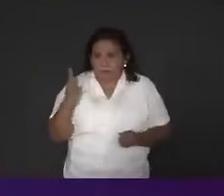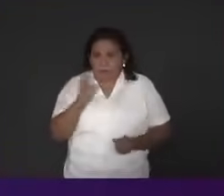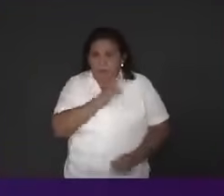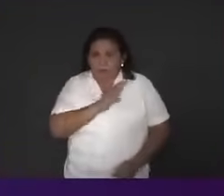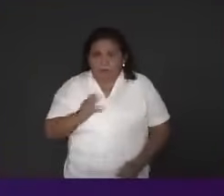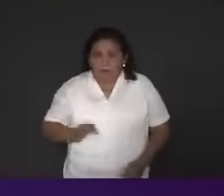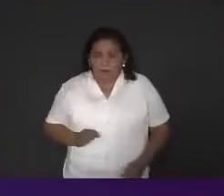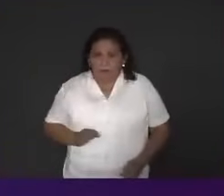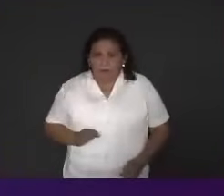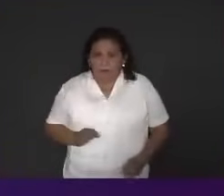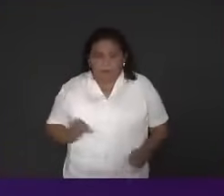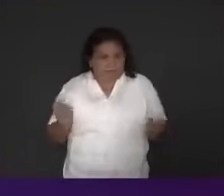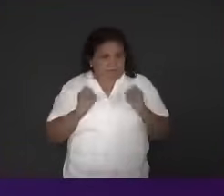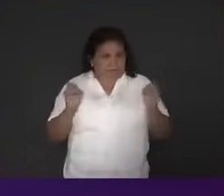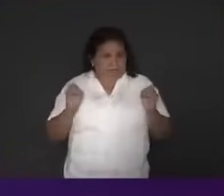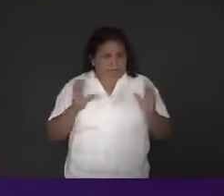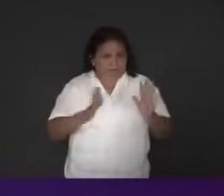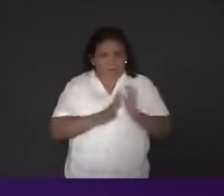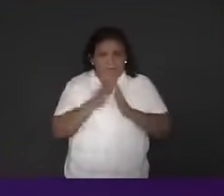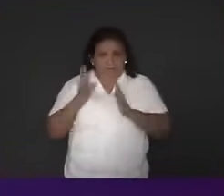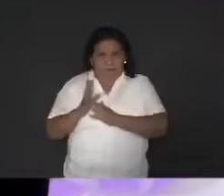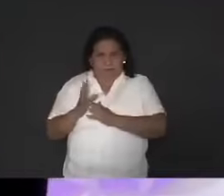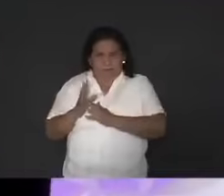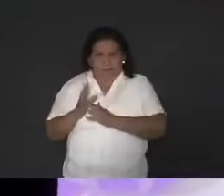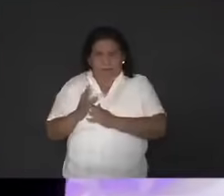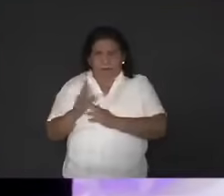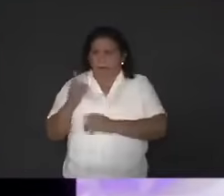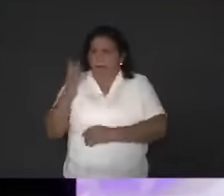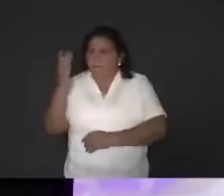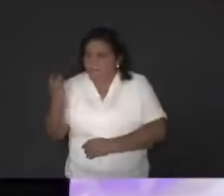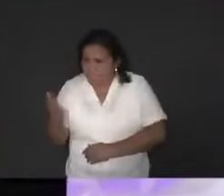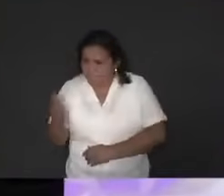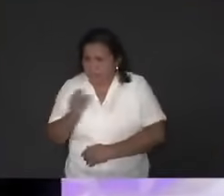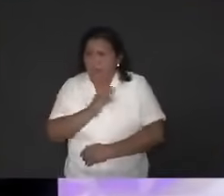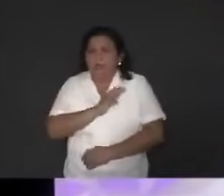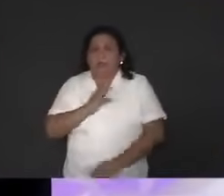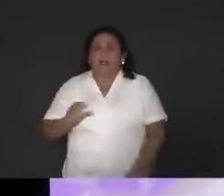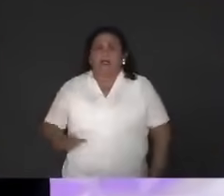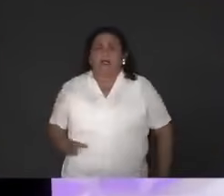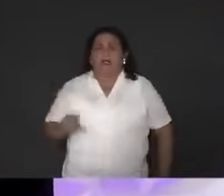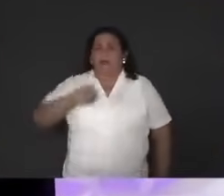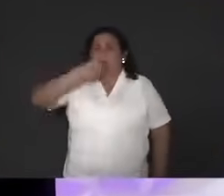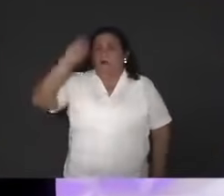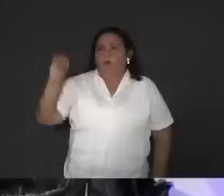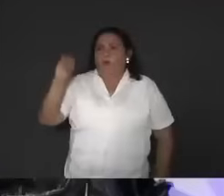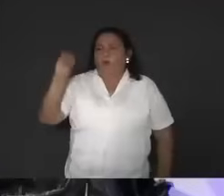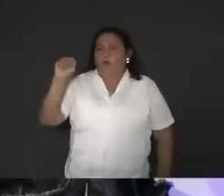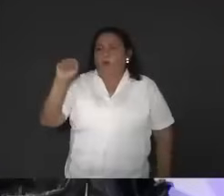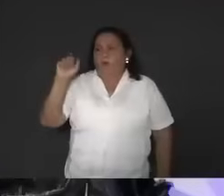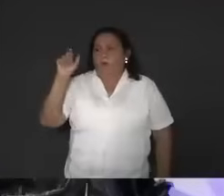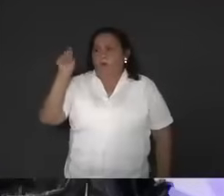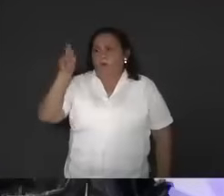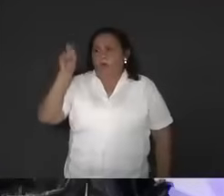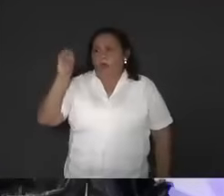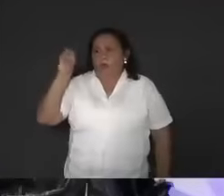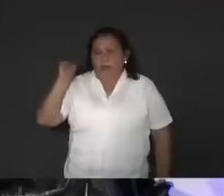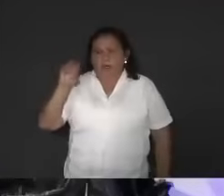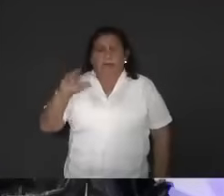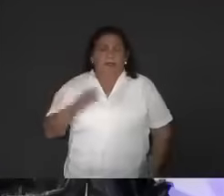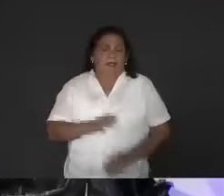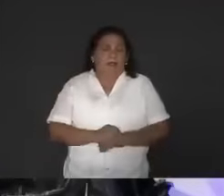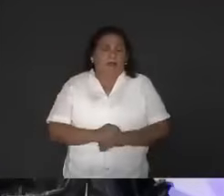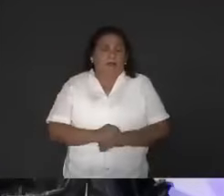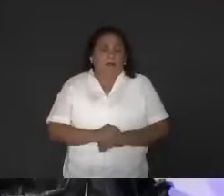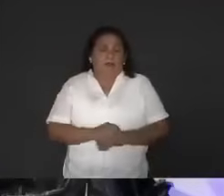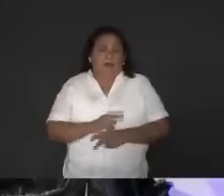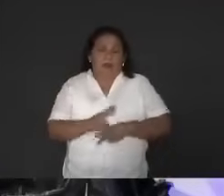De no haber ninguna participación más, pasaríamos al segundo segmento. Adelante, candidato Joaquín. Solamente quiero usar los 31 segundos